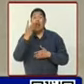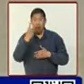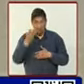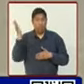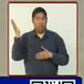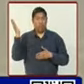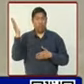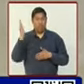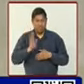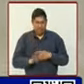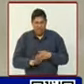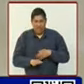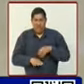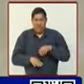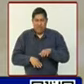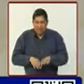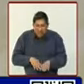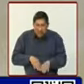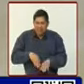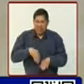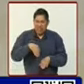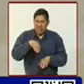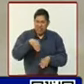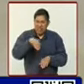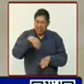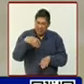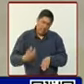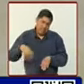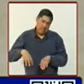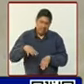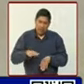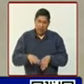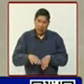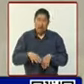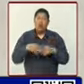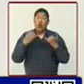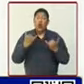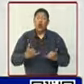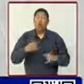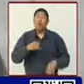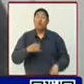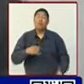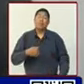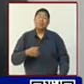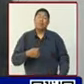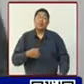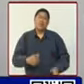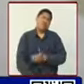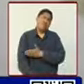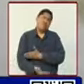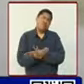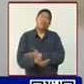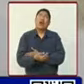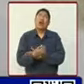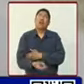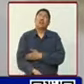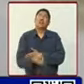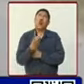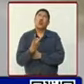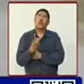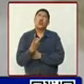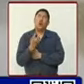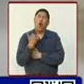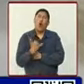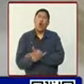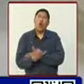varios negocios y viviendas que hoy se ven afectadas por la intensa lluvia caída en la madrugada de este viernes. Se ha inundado casi a las 2 de la mañana, por